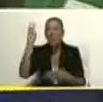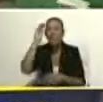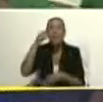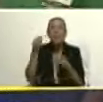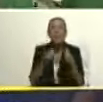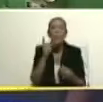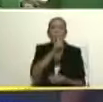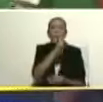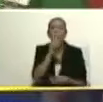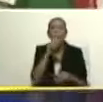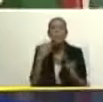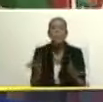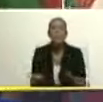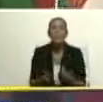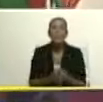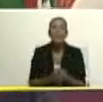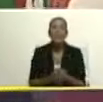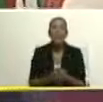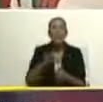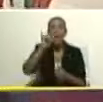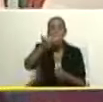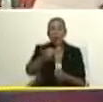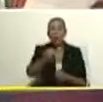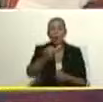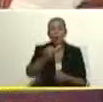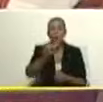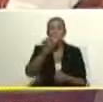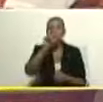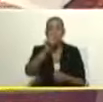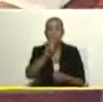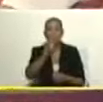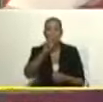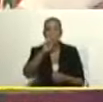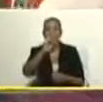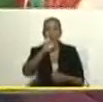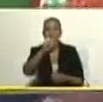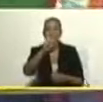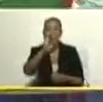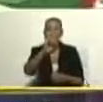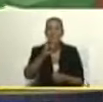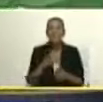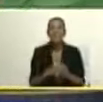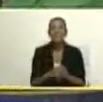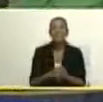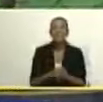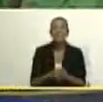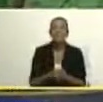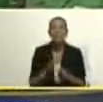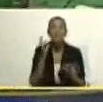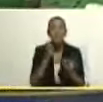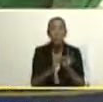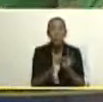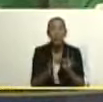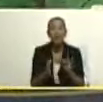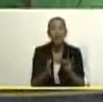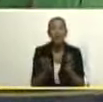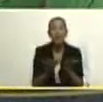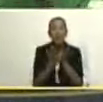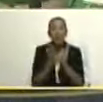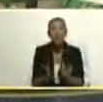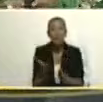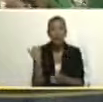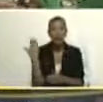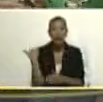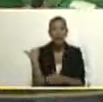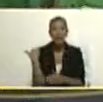tú? ¿Cómo? Yuribí. Yubirí. Mira, qué casualidad, ¿vale? Yo estudié